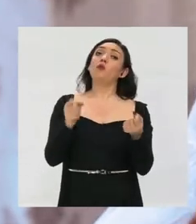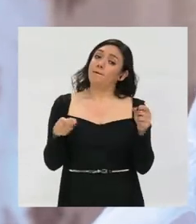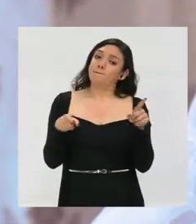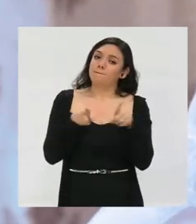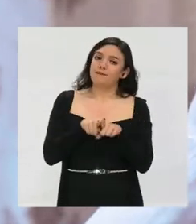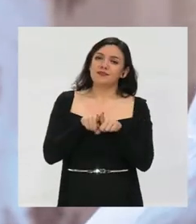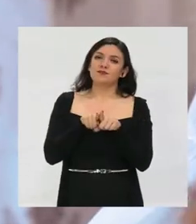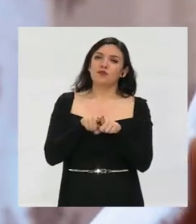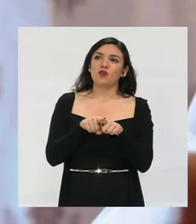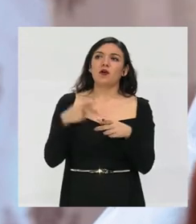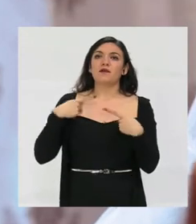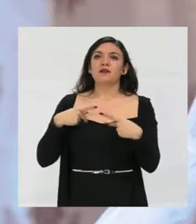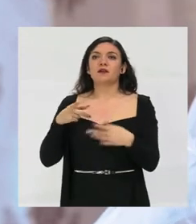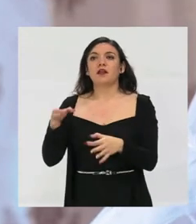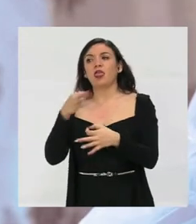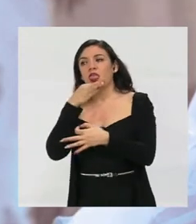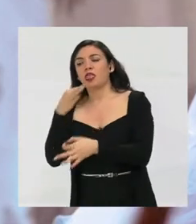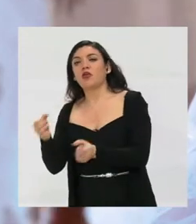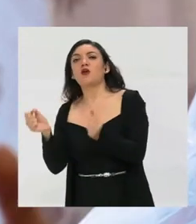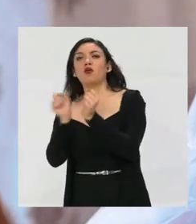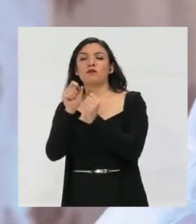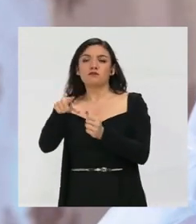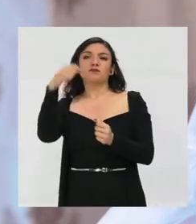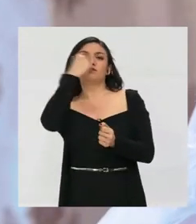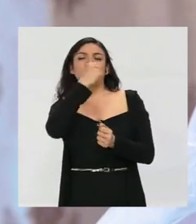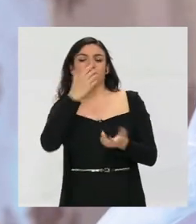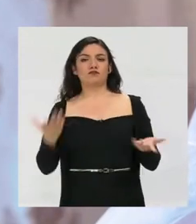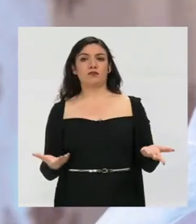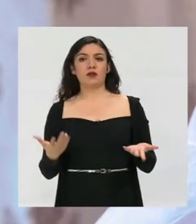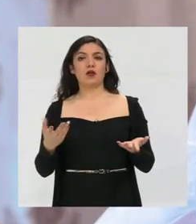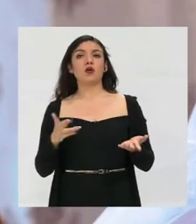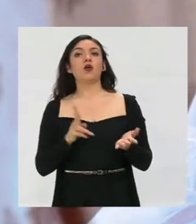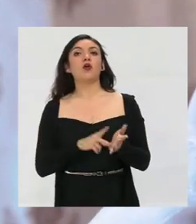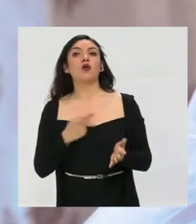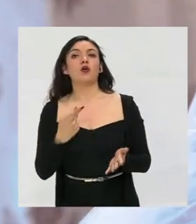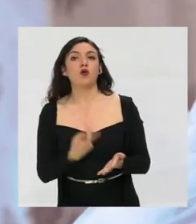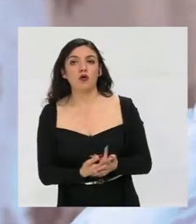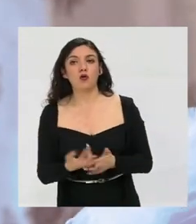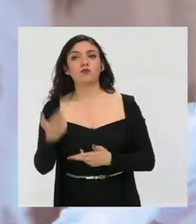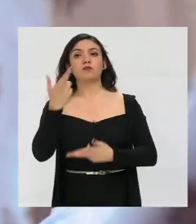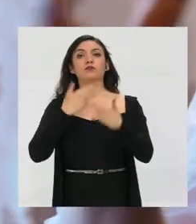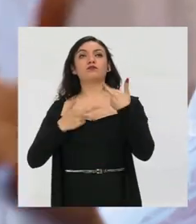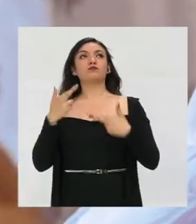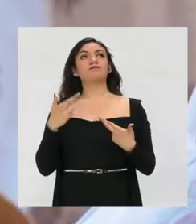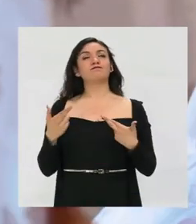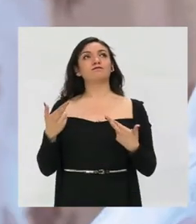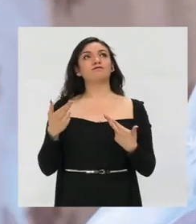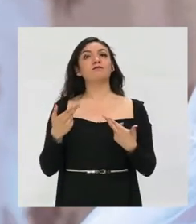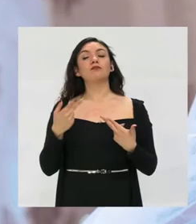enfermos o con los mismos rehabilitados. Vuelven